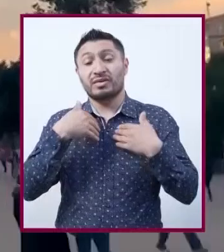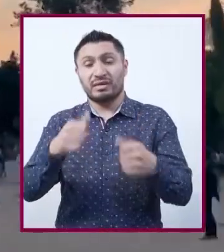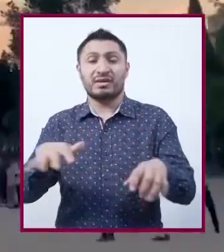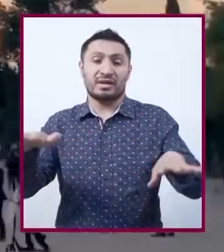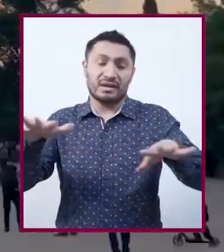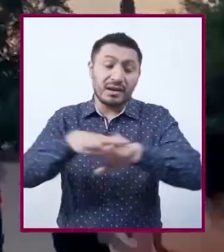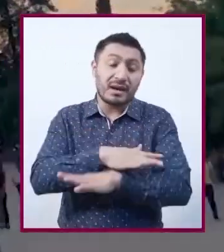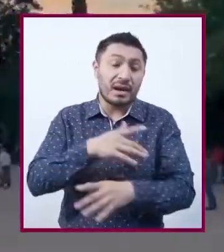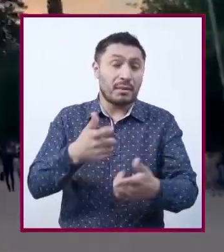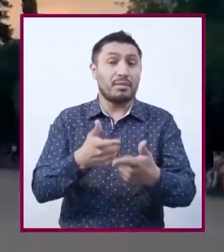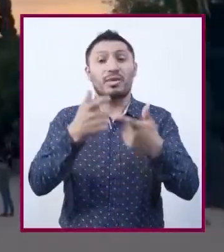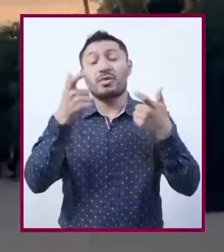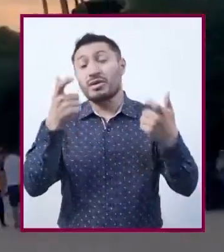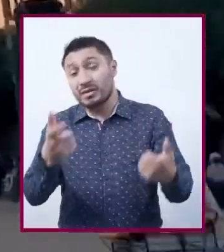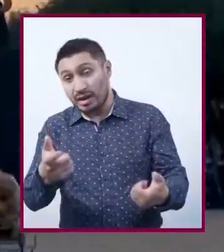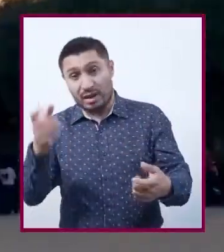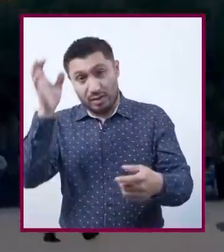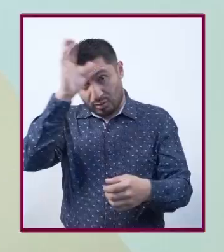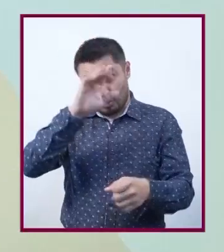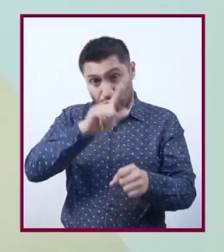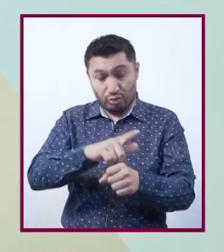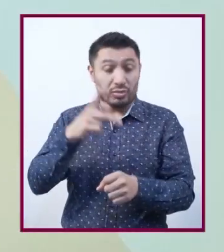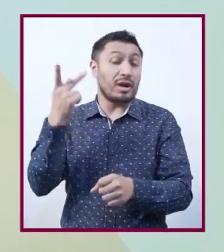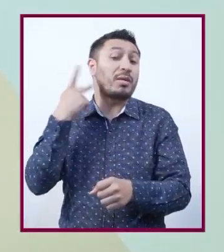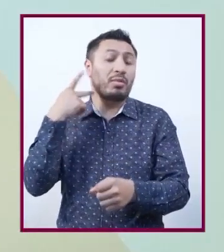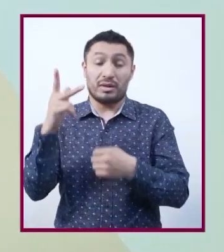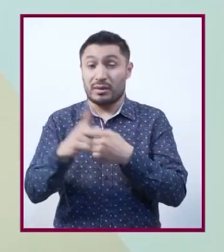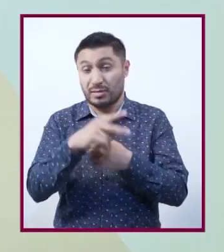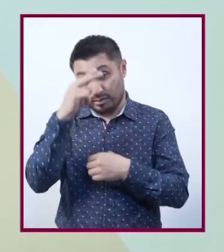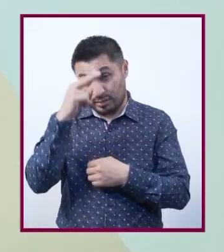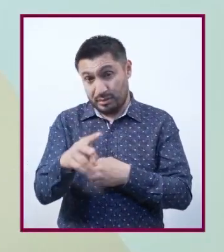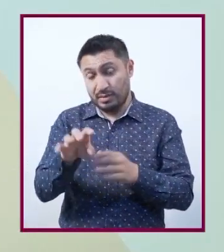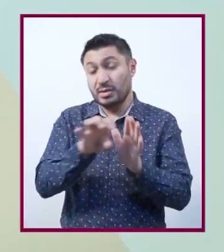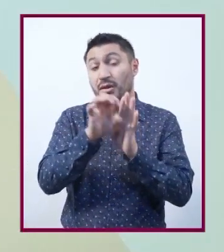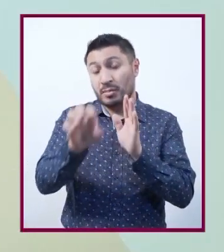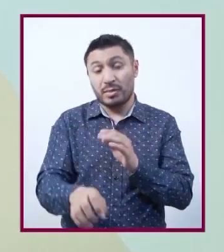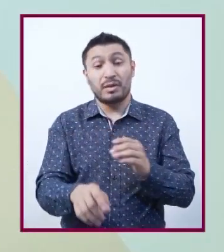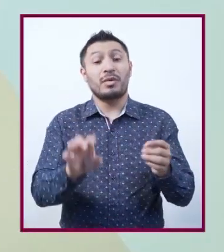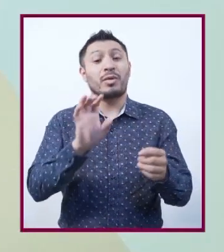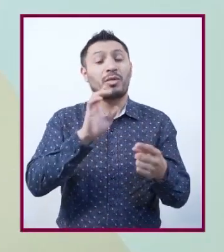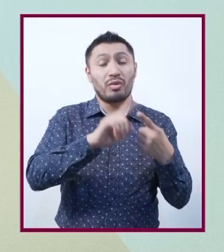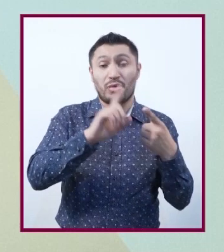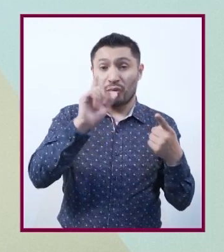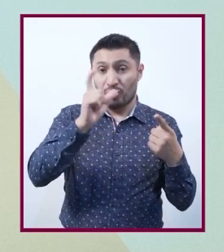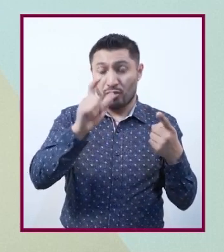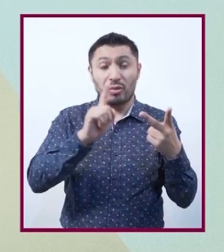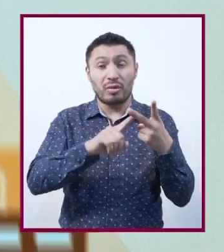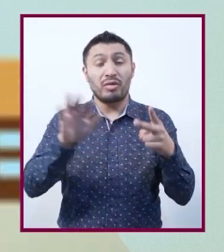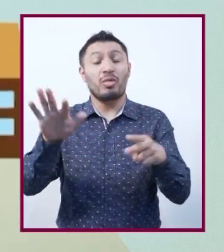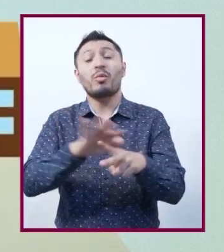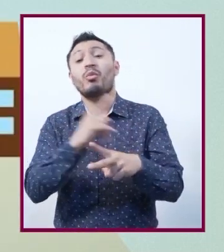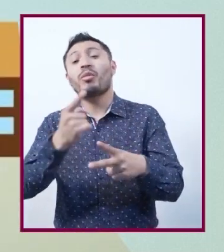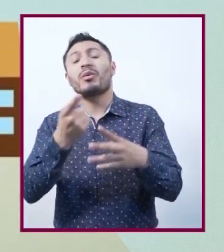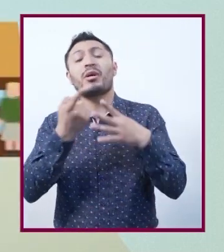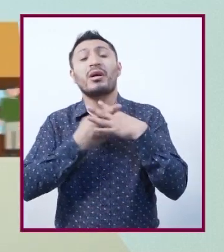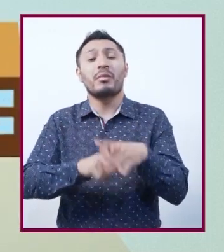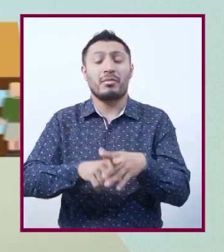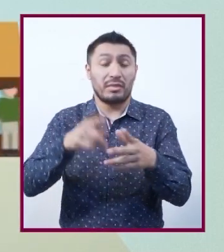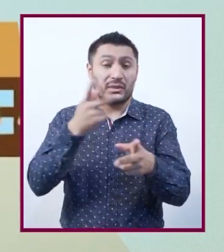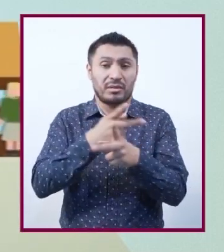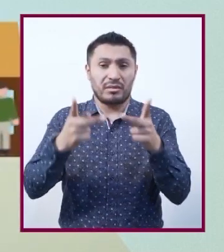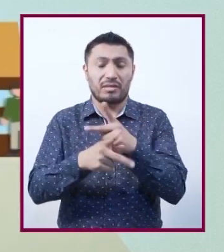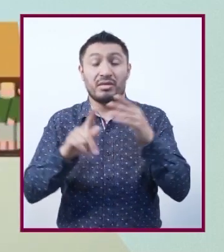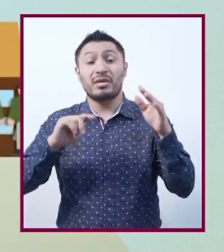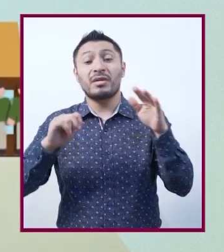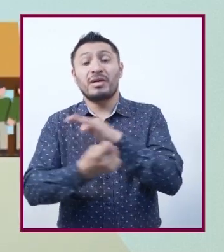e incluso políticas de nuestro país. Por ejemplo, ¿cuándo y por qué surgió el bachillerato tecnológico?